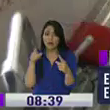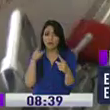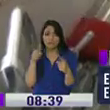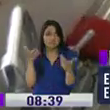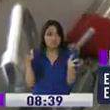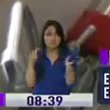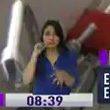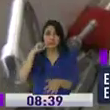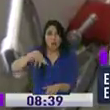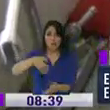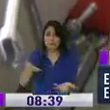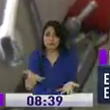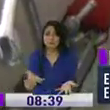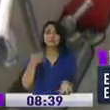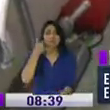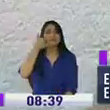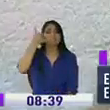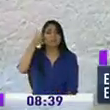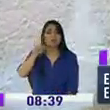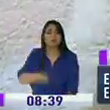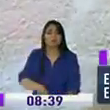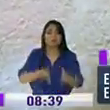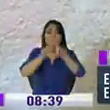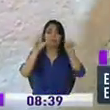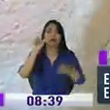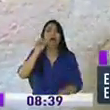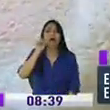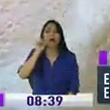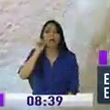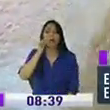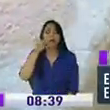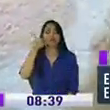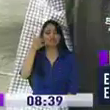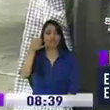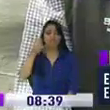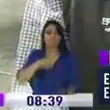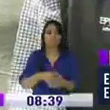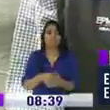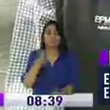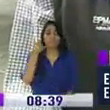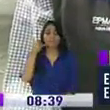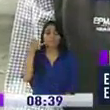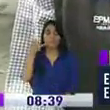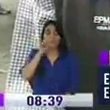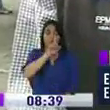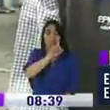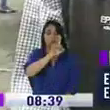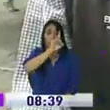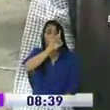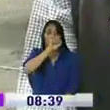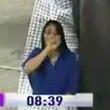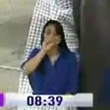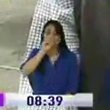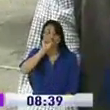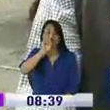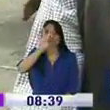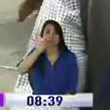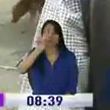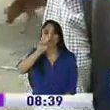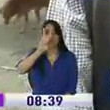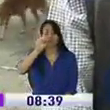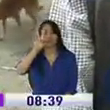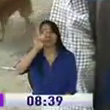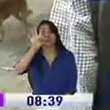de EMAPS está abierta para atender las inquietudes ciudadanas. Buscar a nuestro call center al 1-800-24-24-24